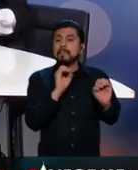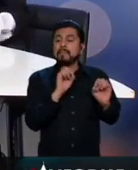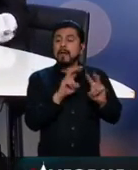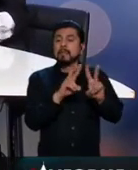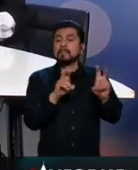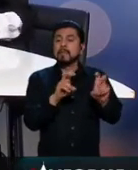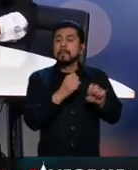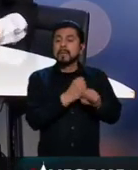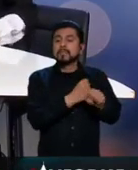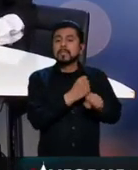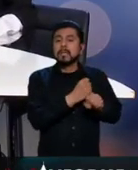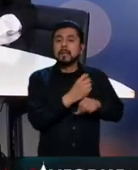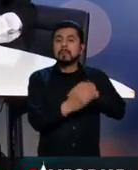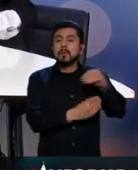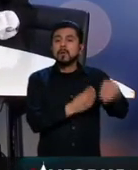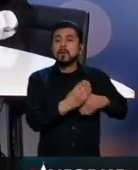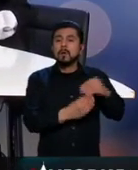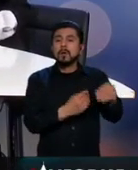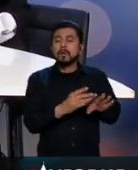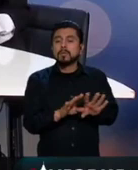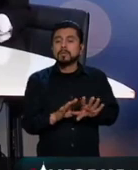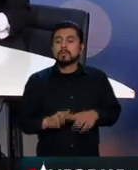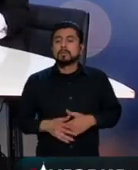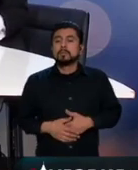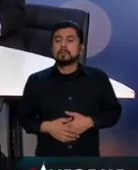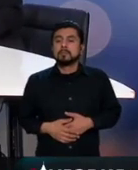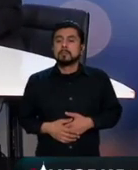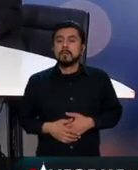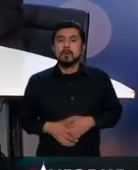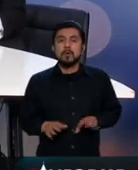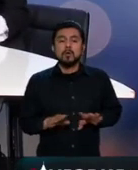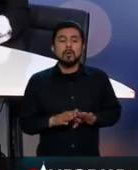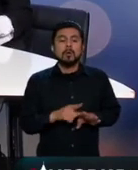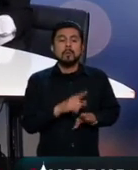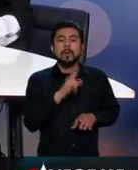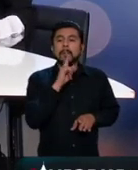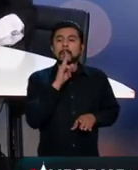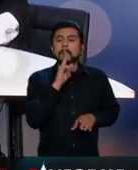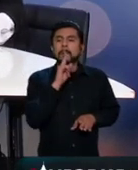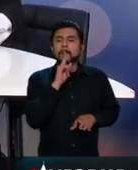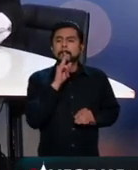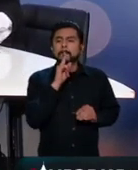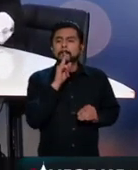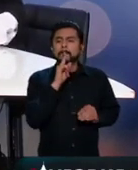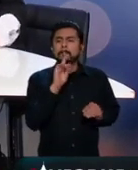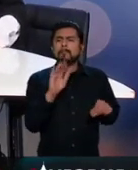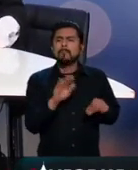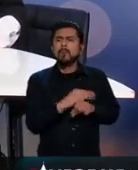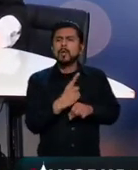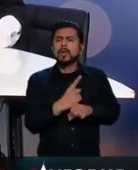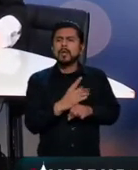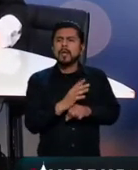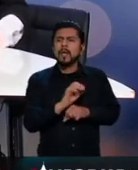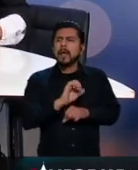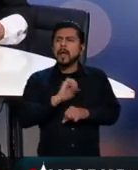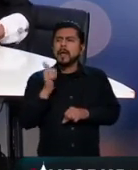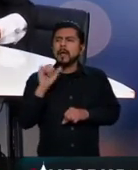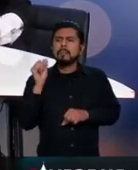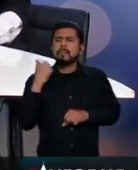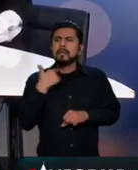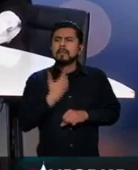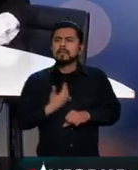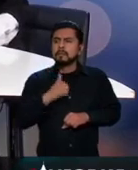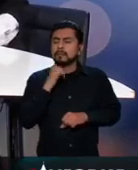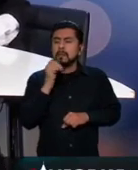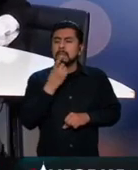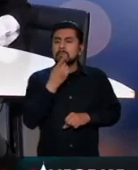violencia, implicando algún tipo, pues ahora sí que un silencio cómplice con otros momentos. Creo que vale la pena, creemos